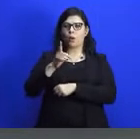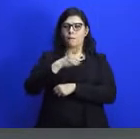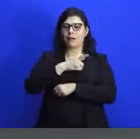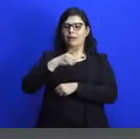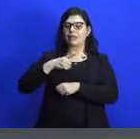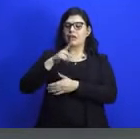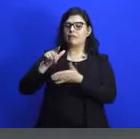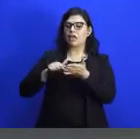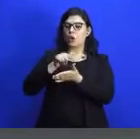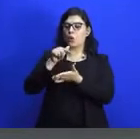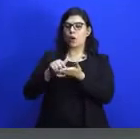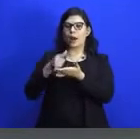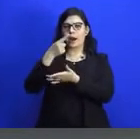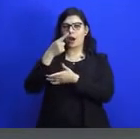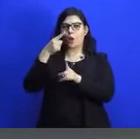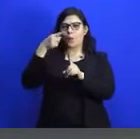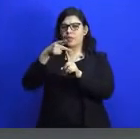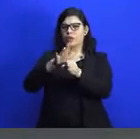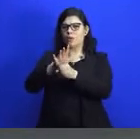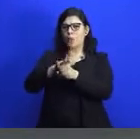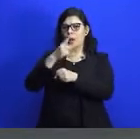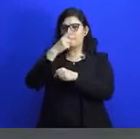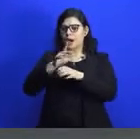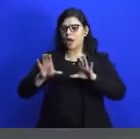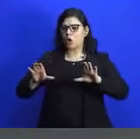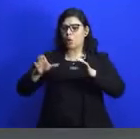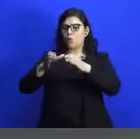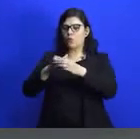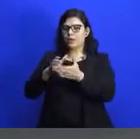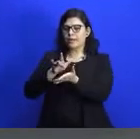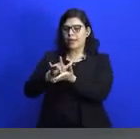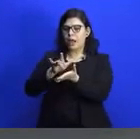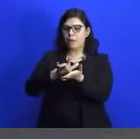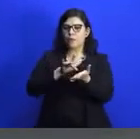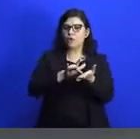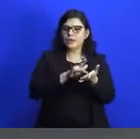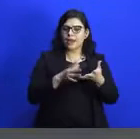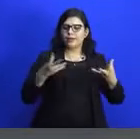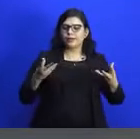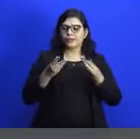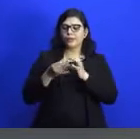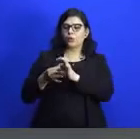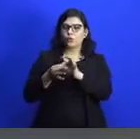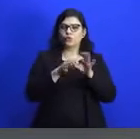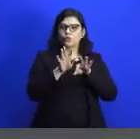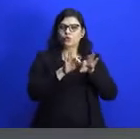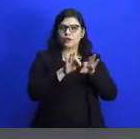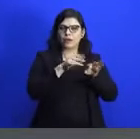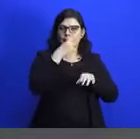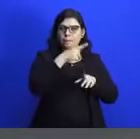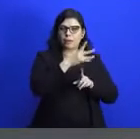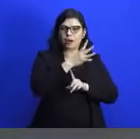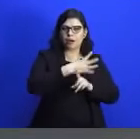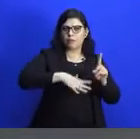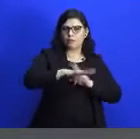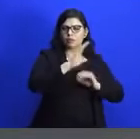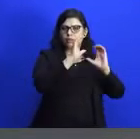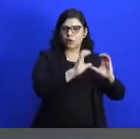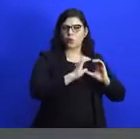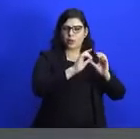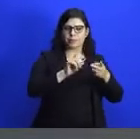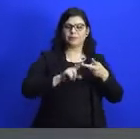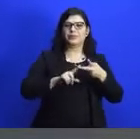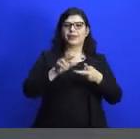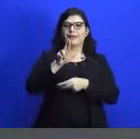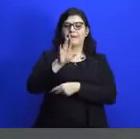propósito para apoyar a nuestras comunidades y trabajar por un planeta mejor. Reto. Aquí hacemos que las cosas